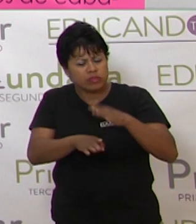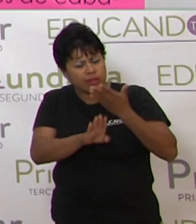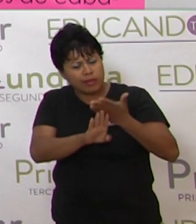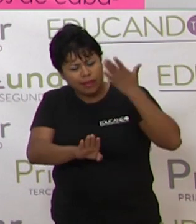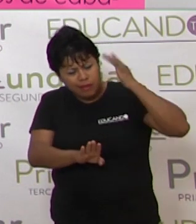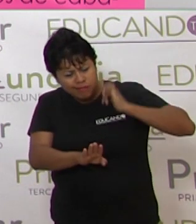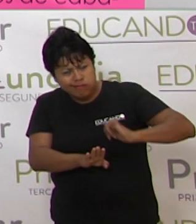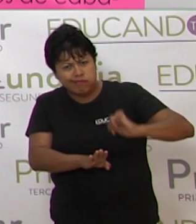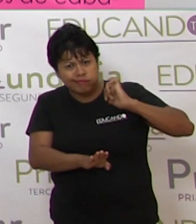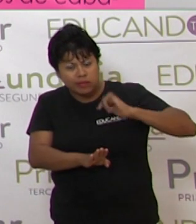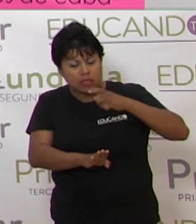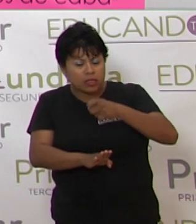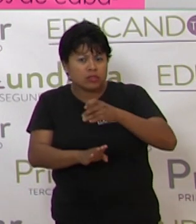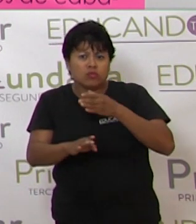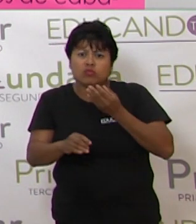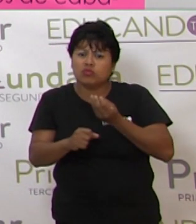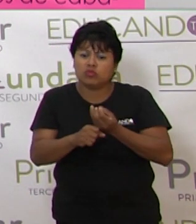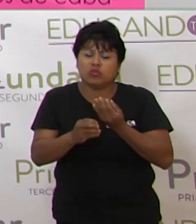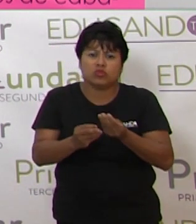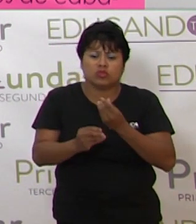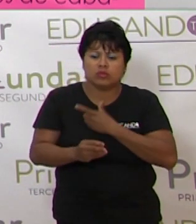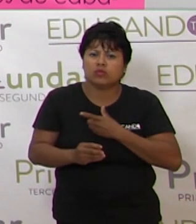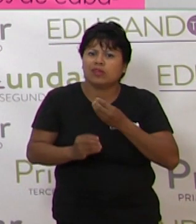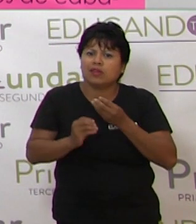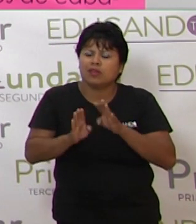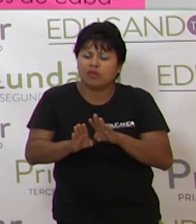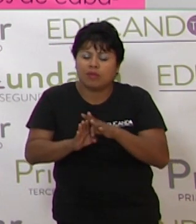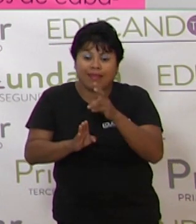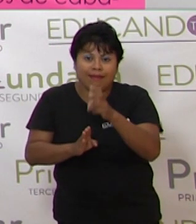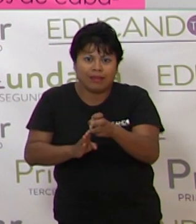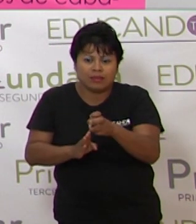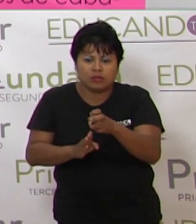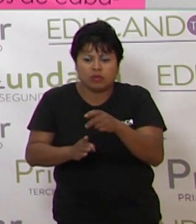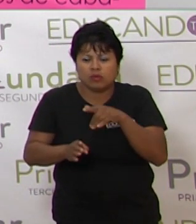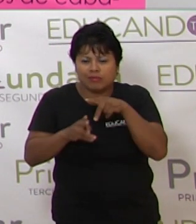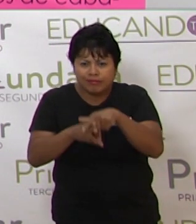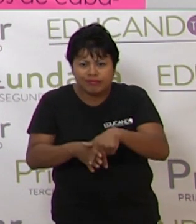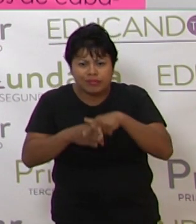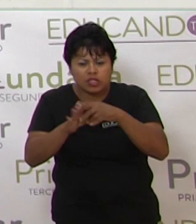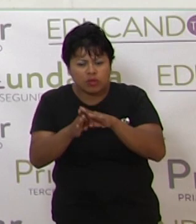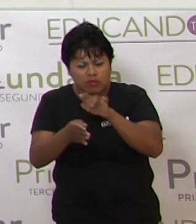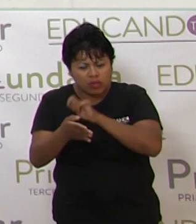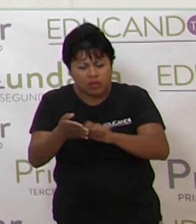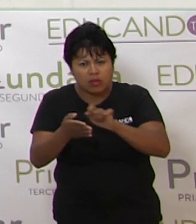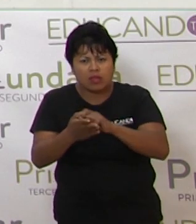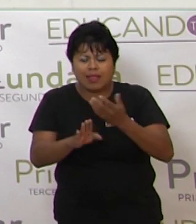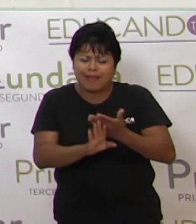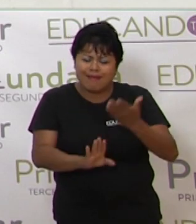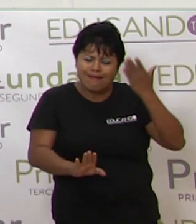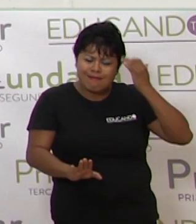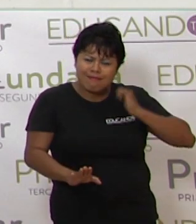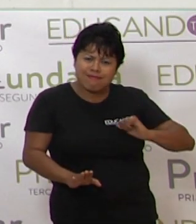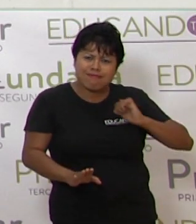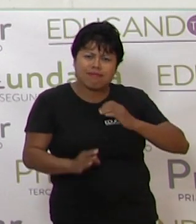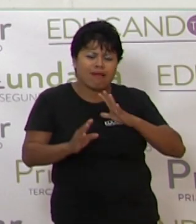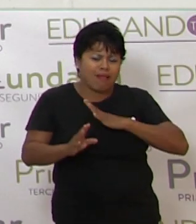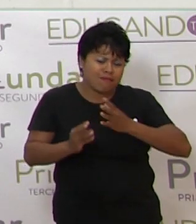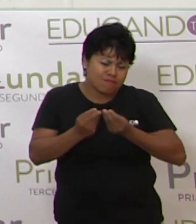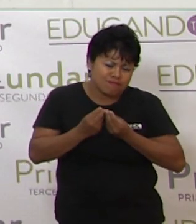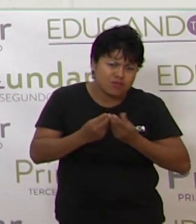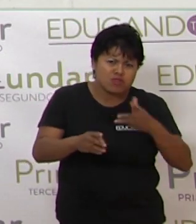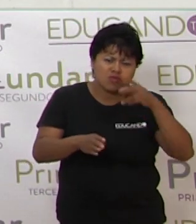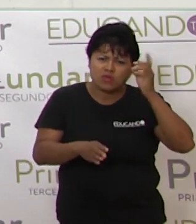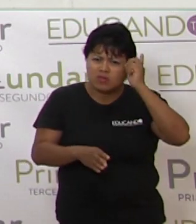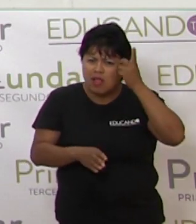leía y él estuvo muy influenciado por ese tipo es como una literatura medieval donde había muchos